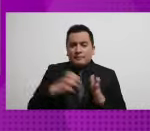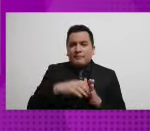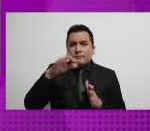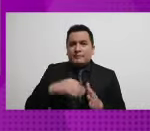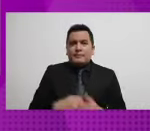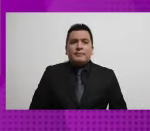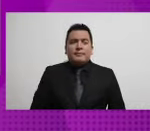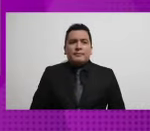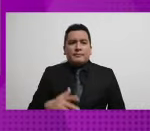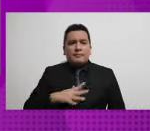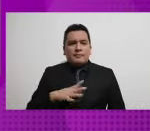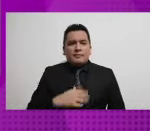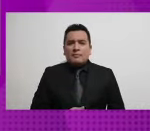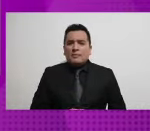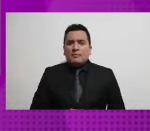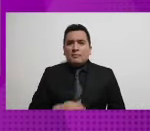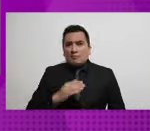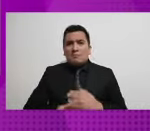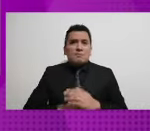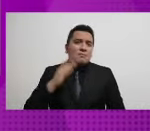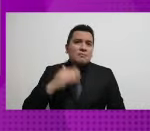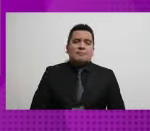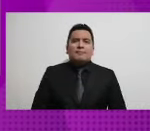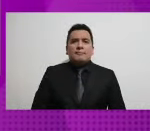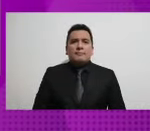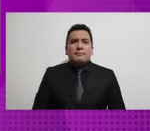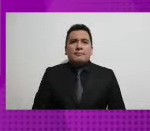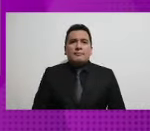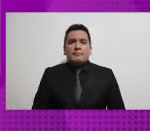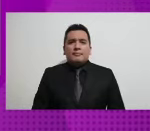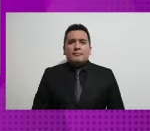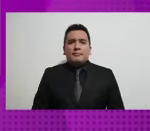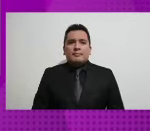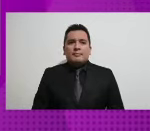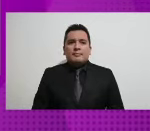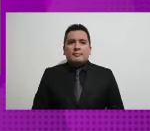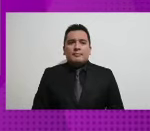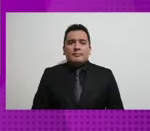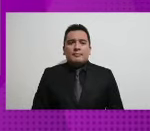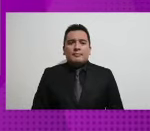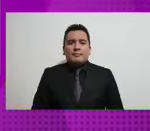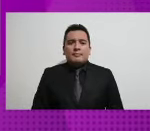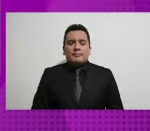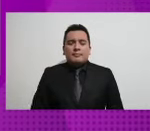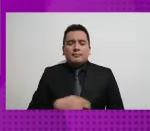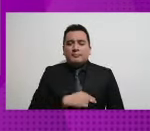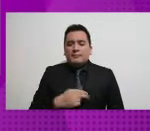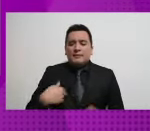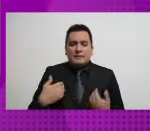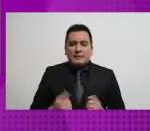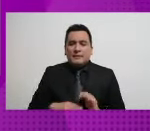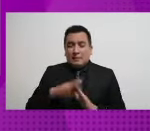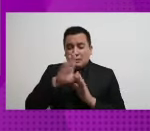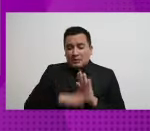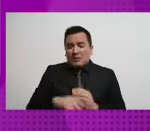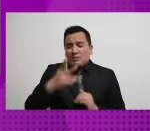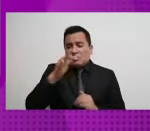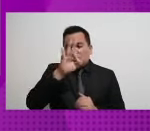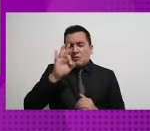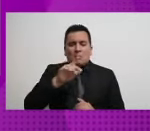confiados en que esta elección pues nos resulte como nosotros queremos y que no ha bajado del